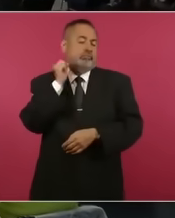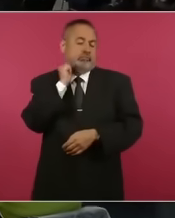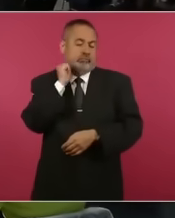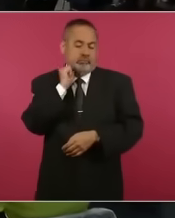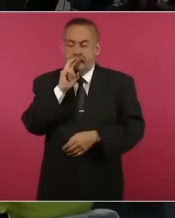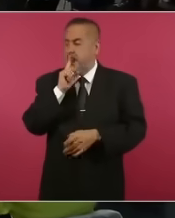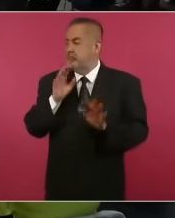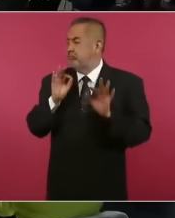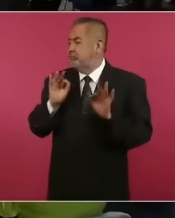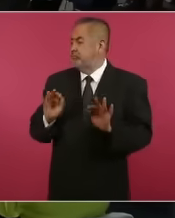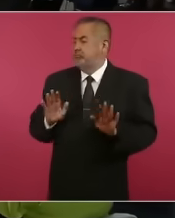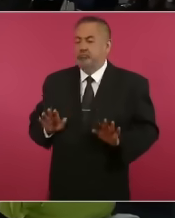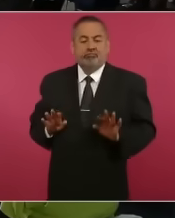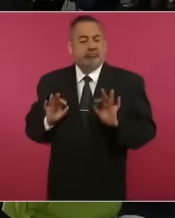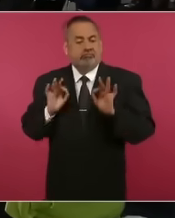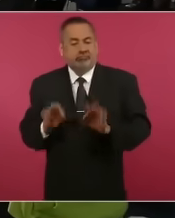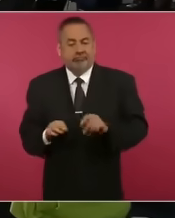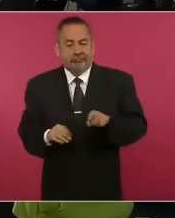Y